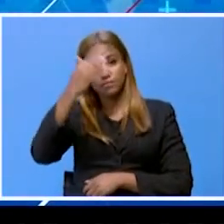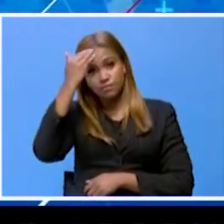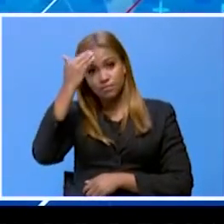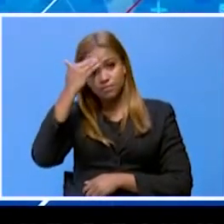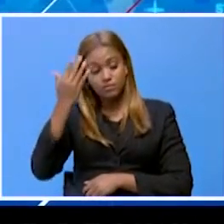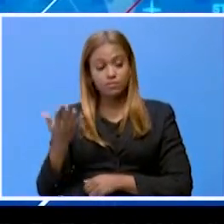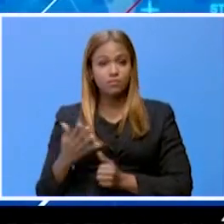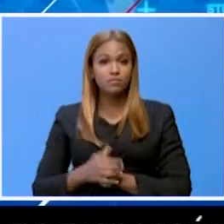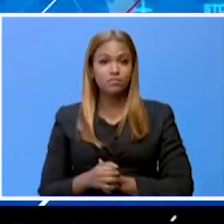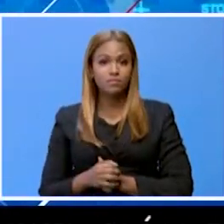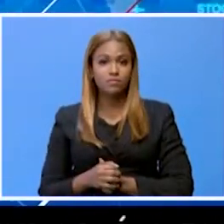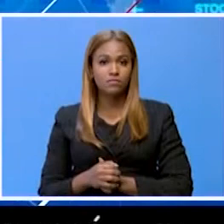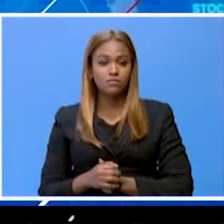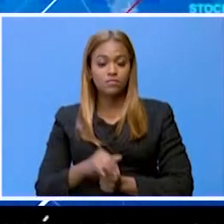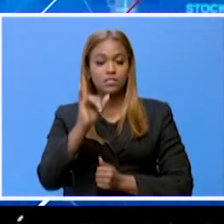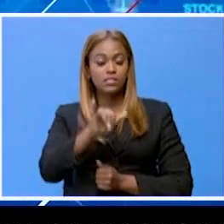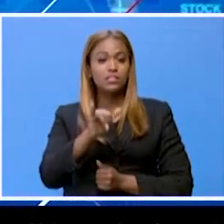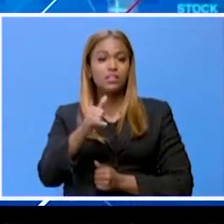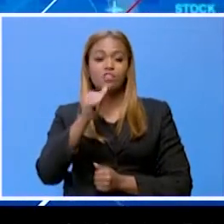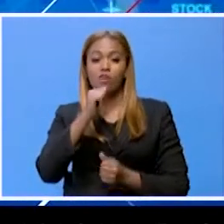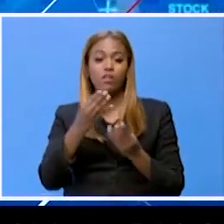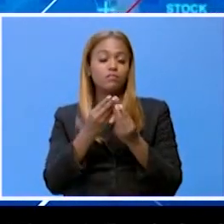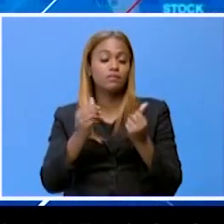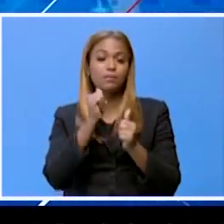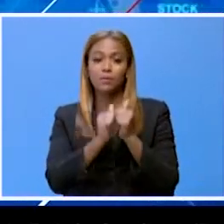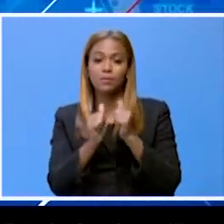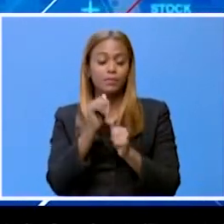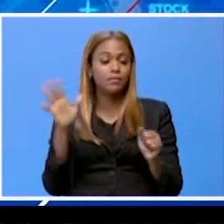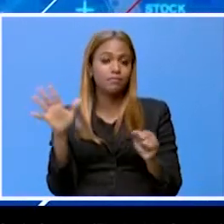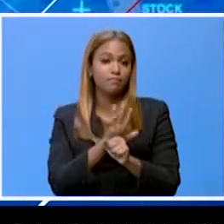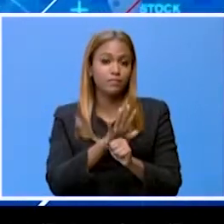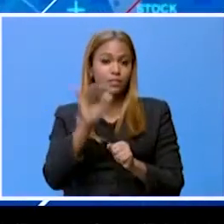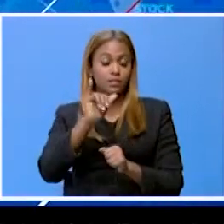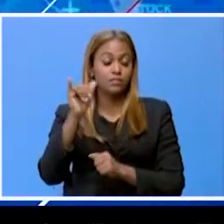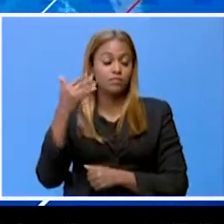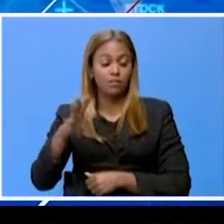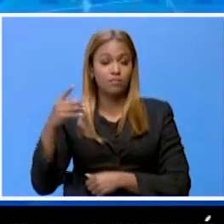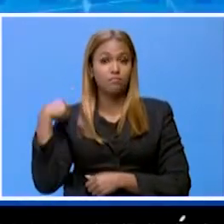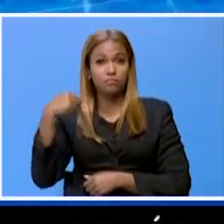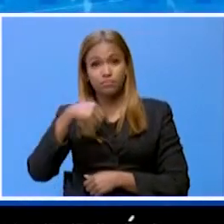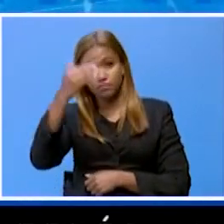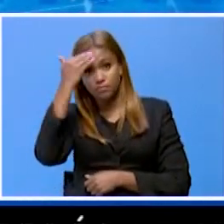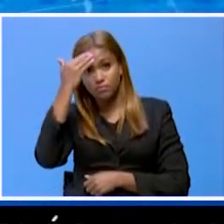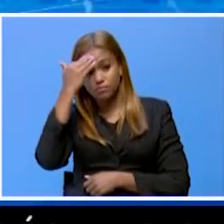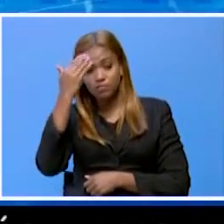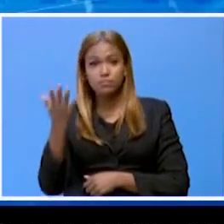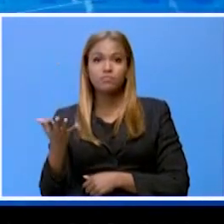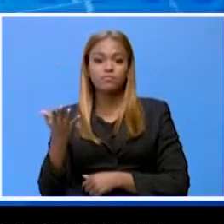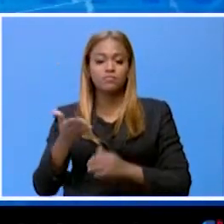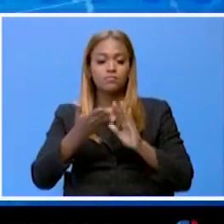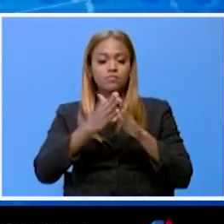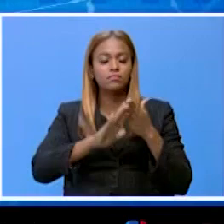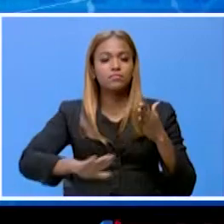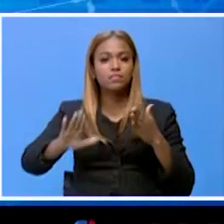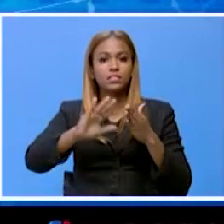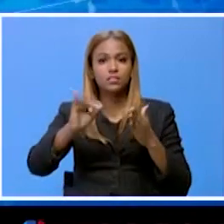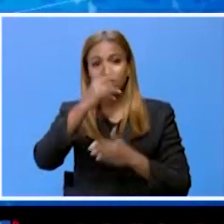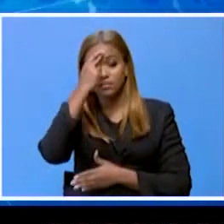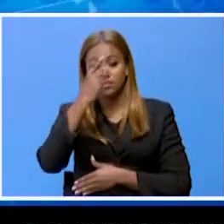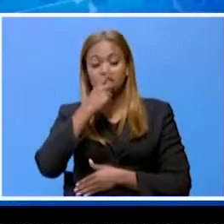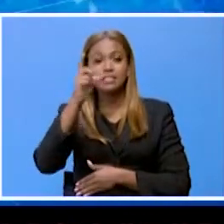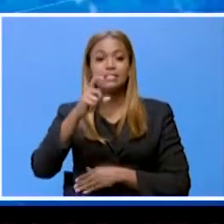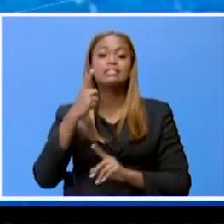que eso no resuelve el problema total y que sabemos que la comunidad y el país